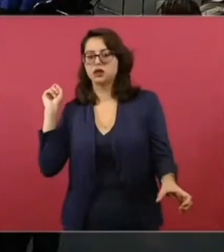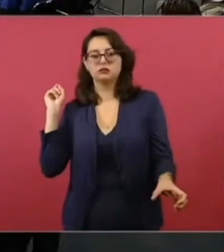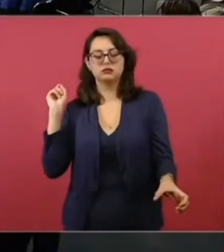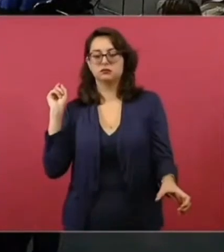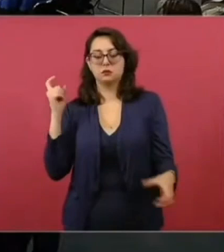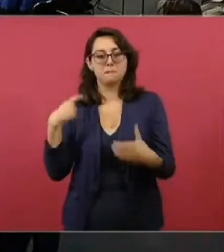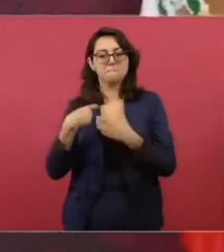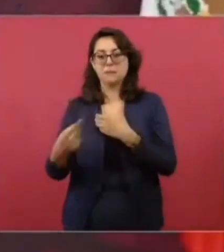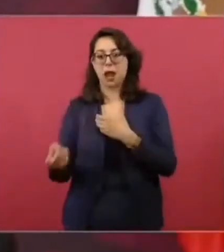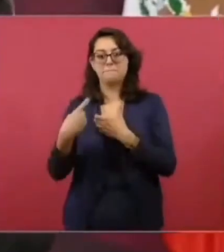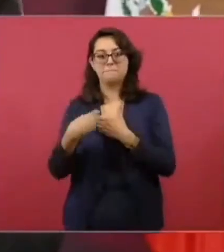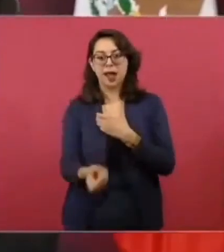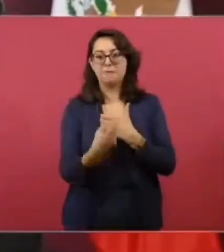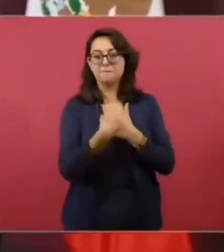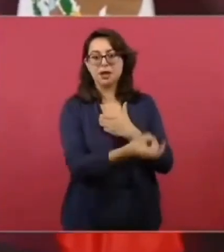porque se están dando cuenta